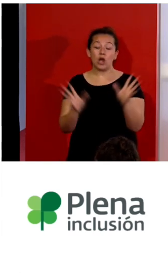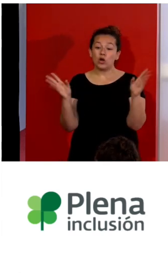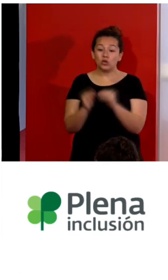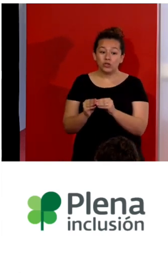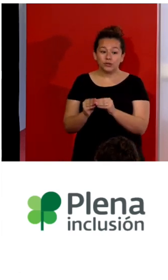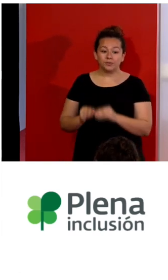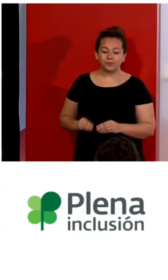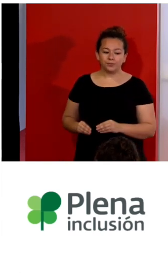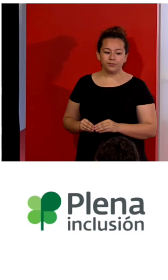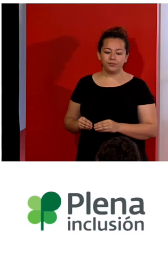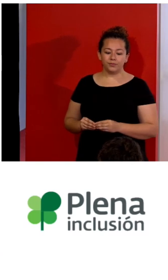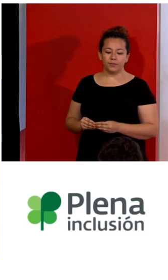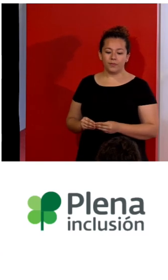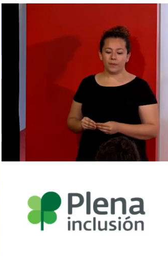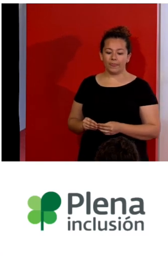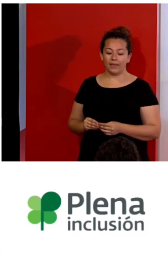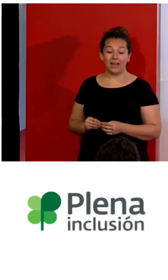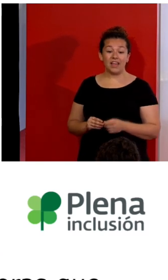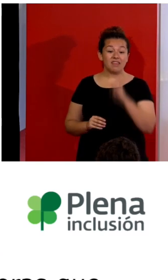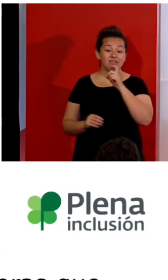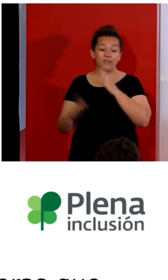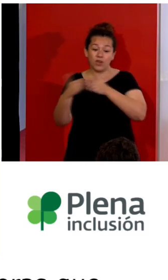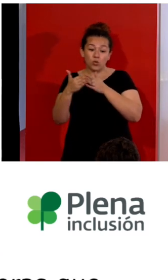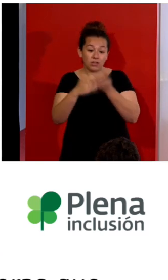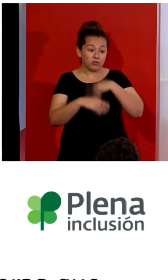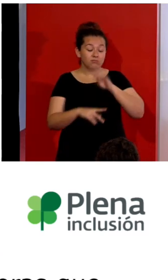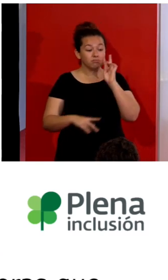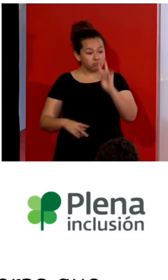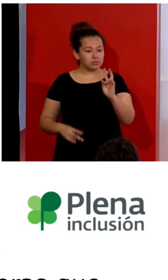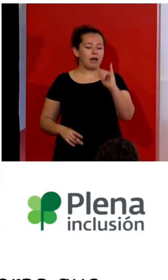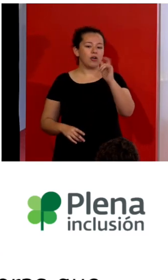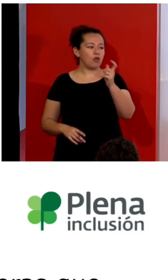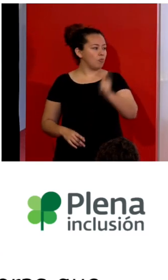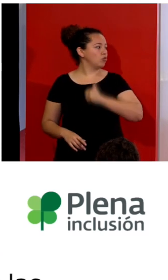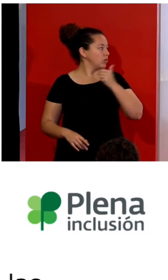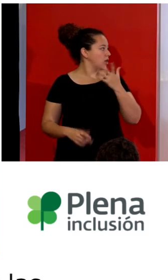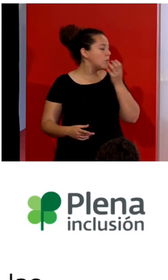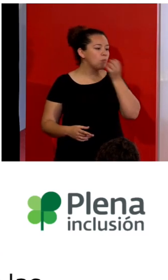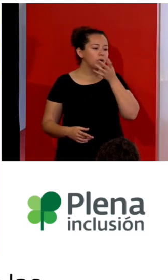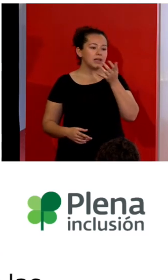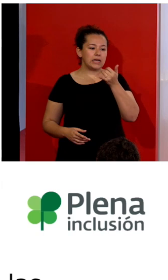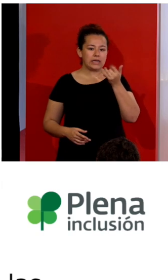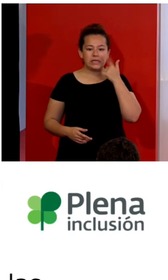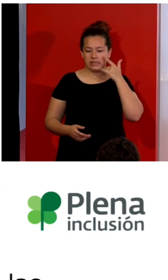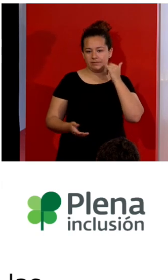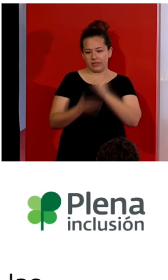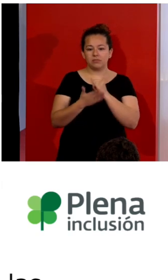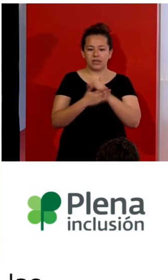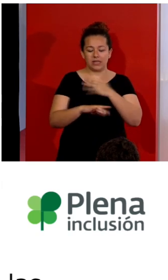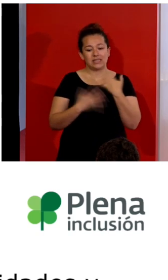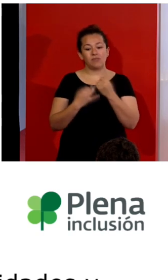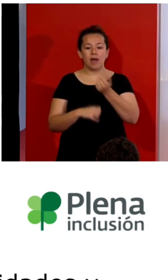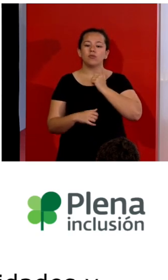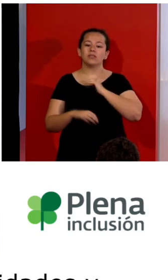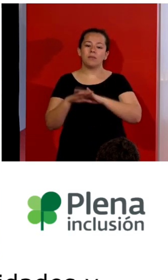conclusión, pese a las dificultades detectadas, hay oportunidades y buenas experiencias que deben aprovecharse para facilitar